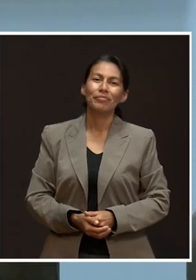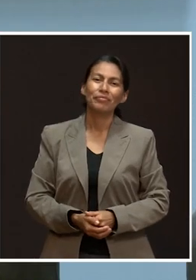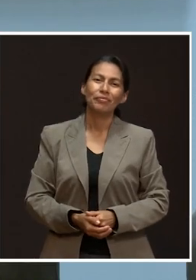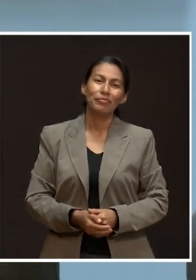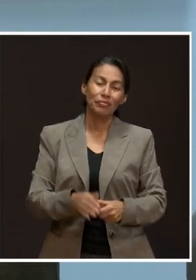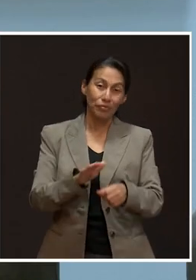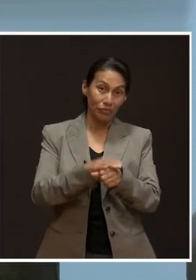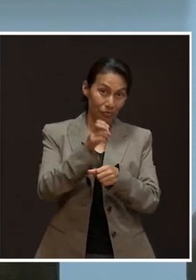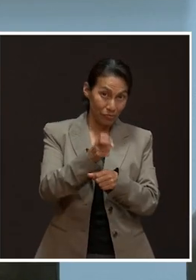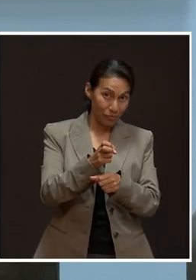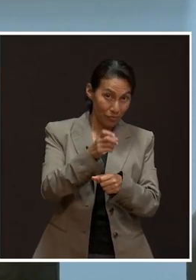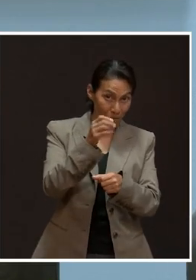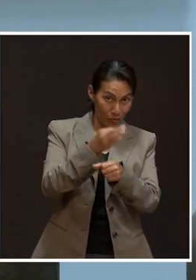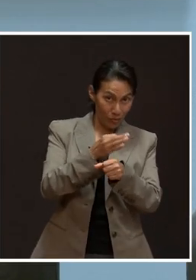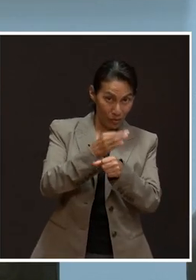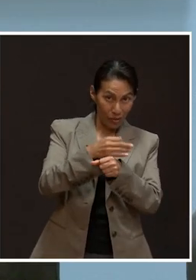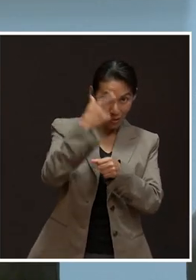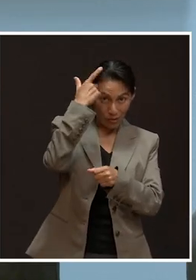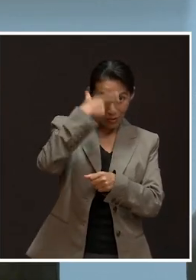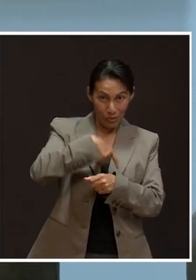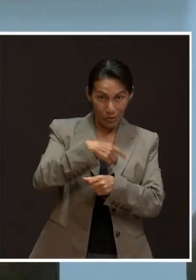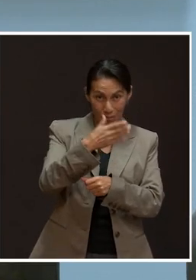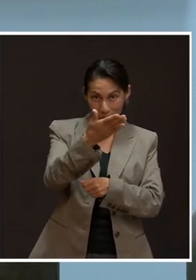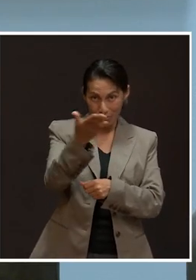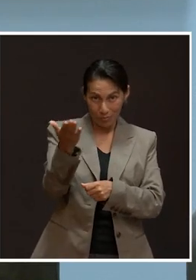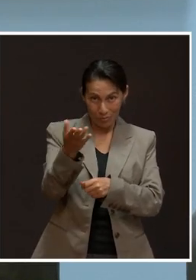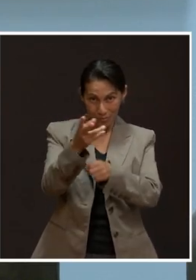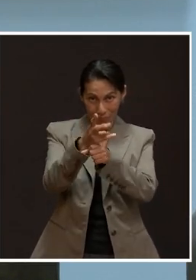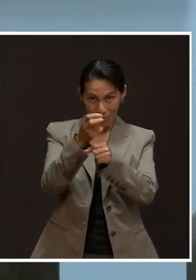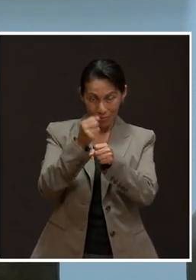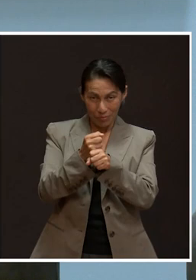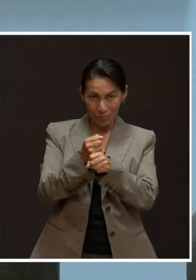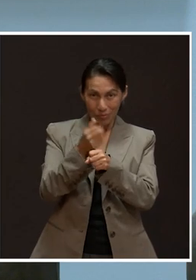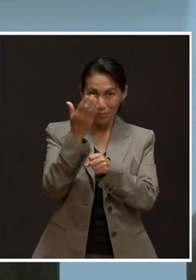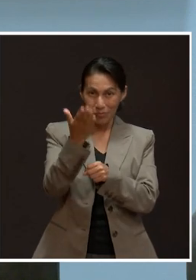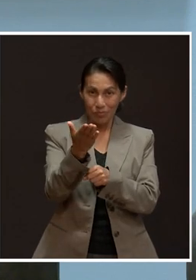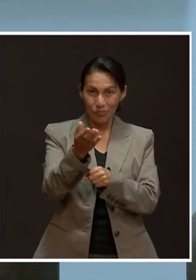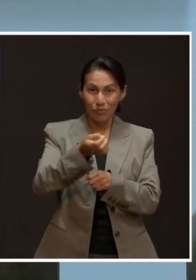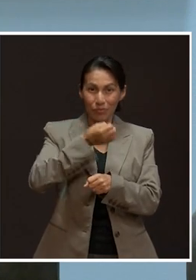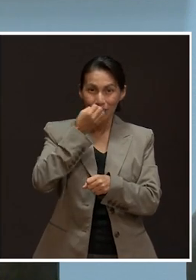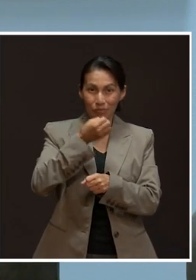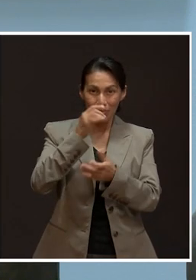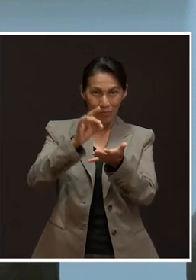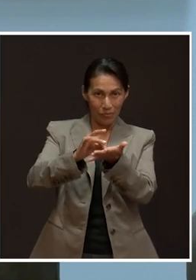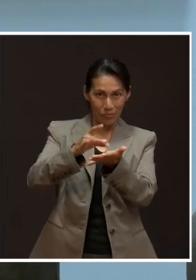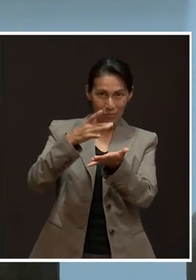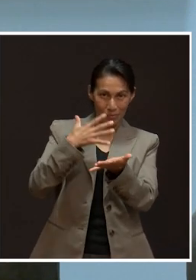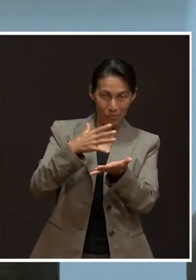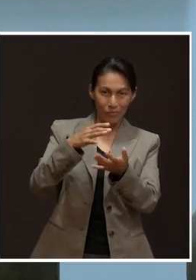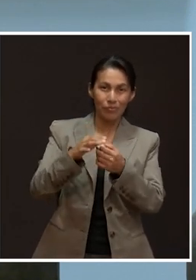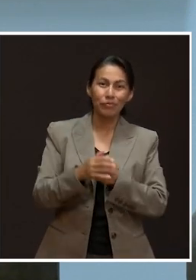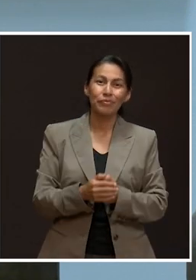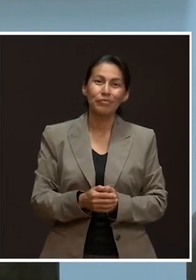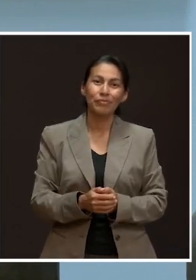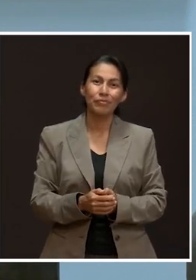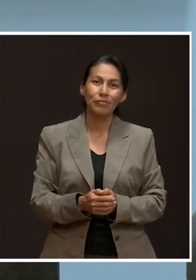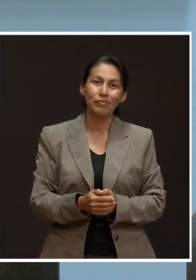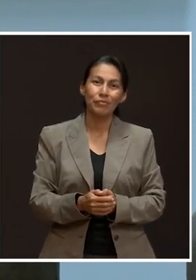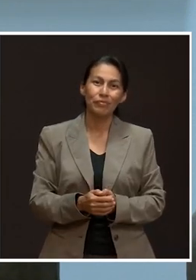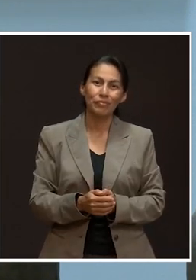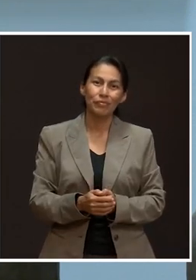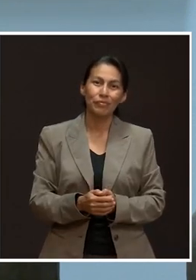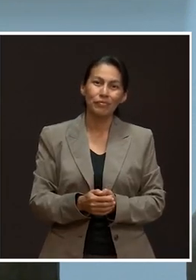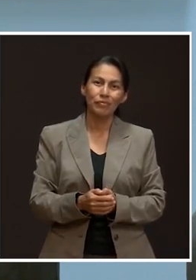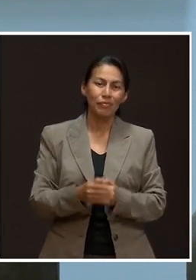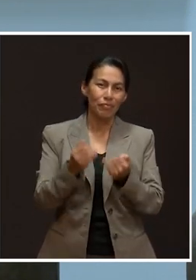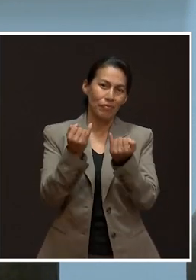en esta noche invitamos a ustedes para que envíen sus pedidos de oración a los medios que están pasando en pantalla, y